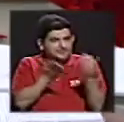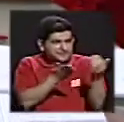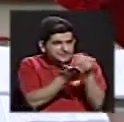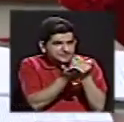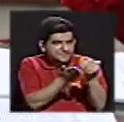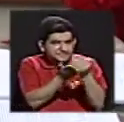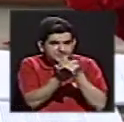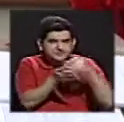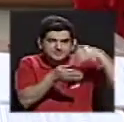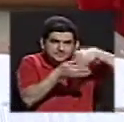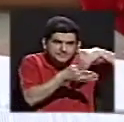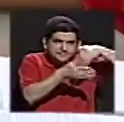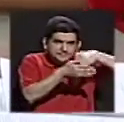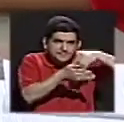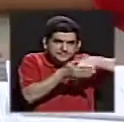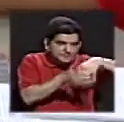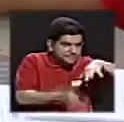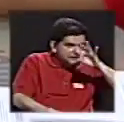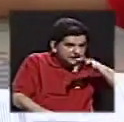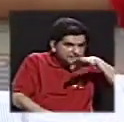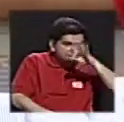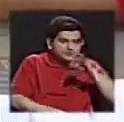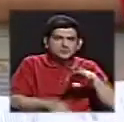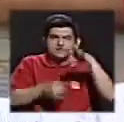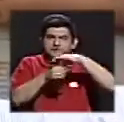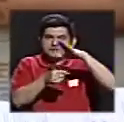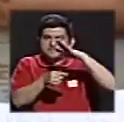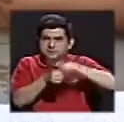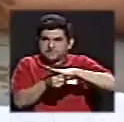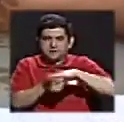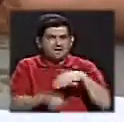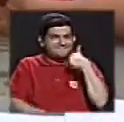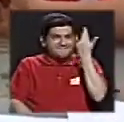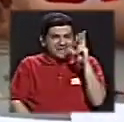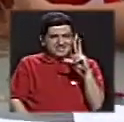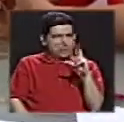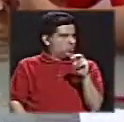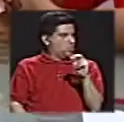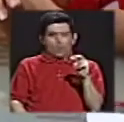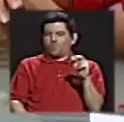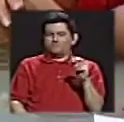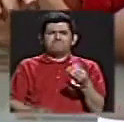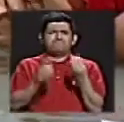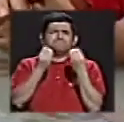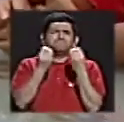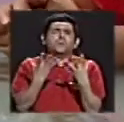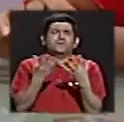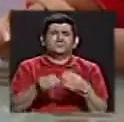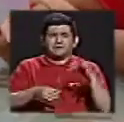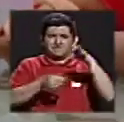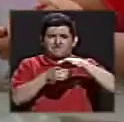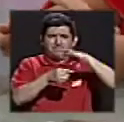recogiendo, guardando, seleccionando algunas semillas. No es fácil, muchas semillas se han perdido.